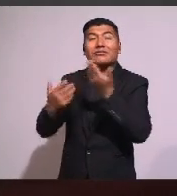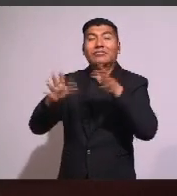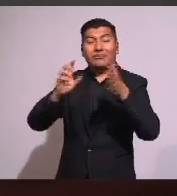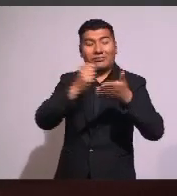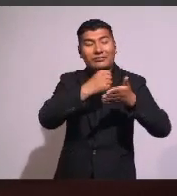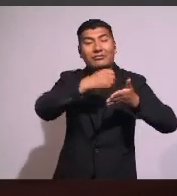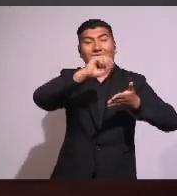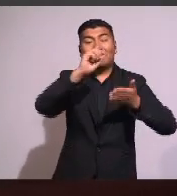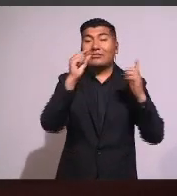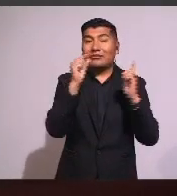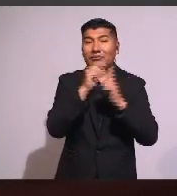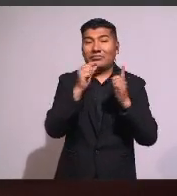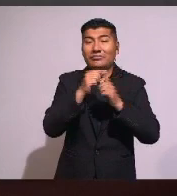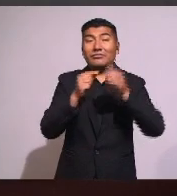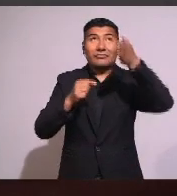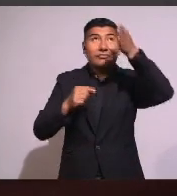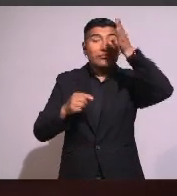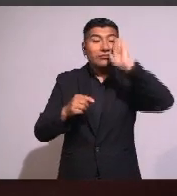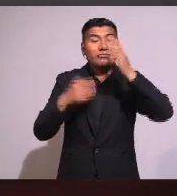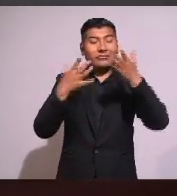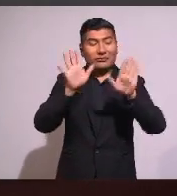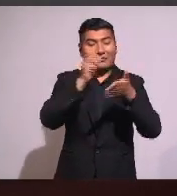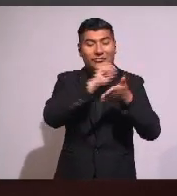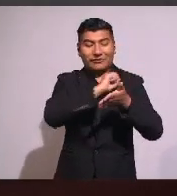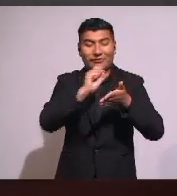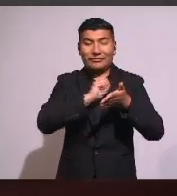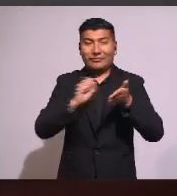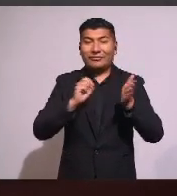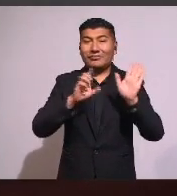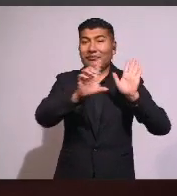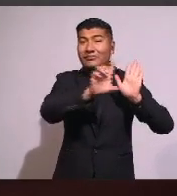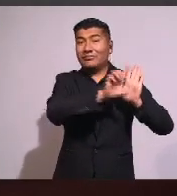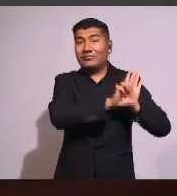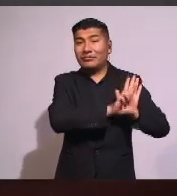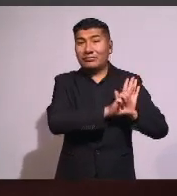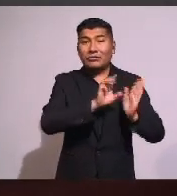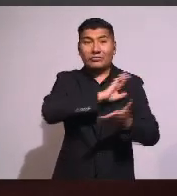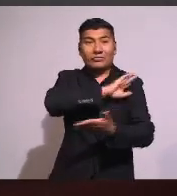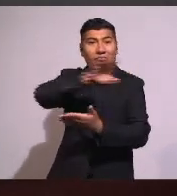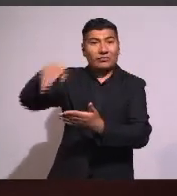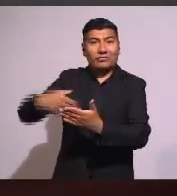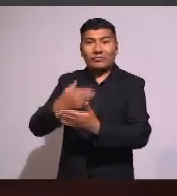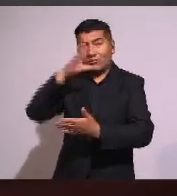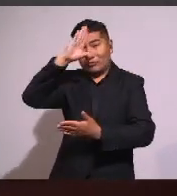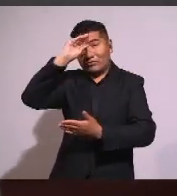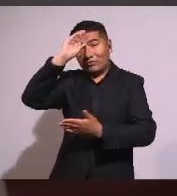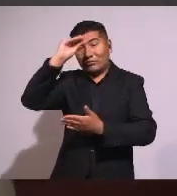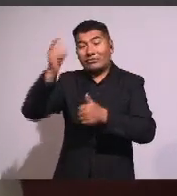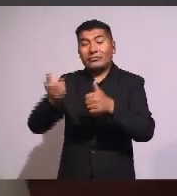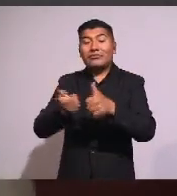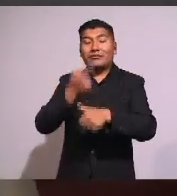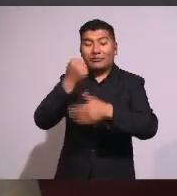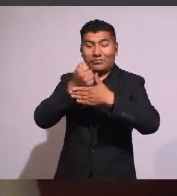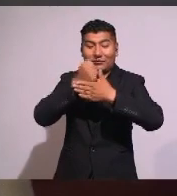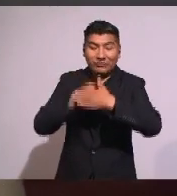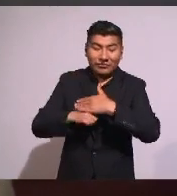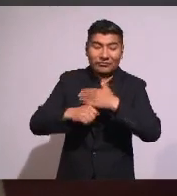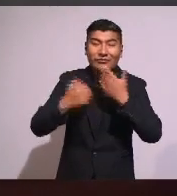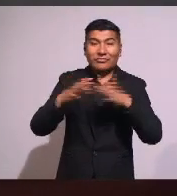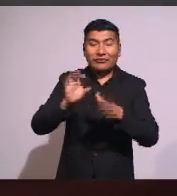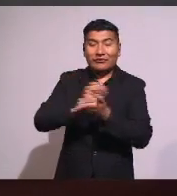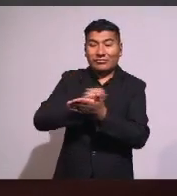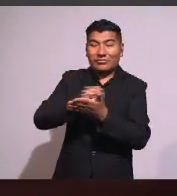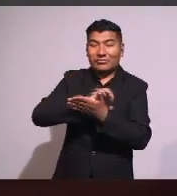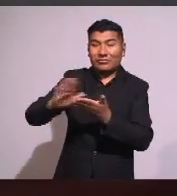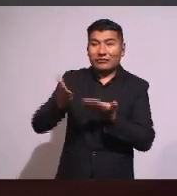Cumpliendo la palabra de Dios, como está escrito en la ley: todo varón primogénito será consagrado